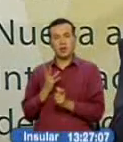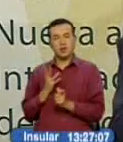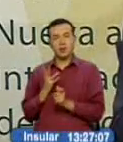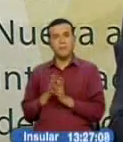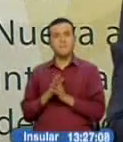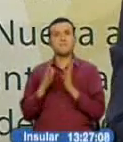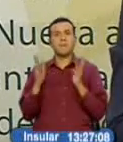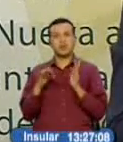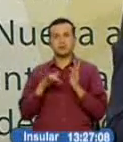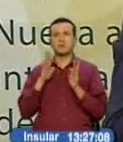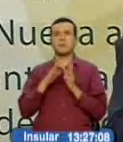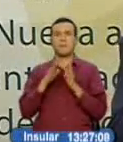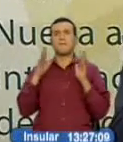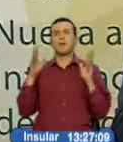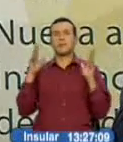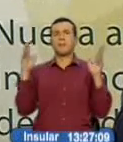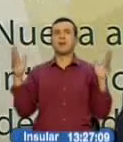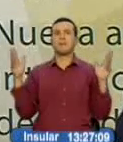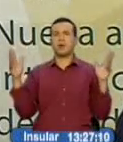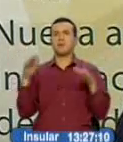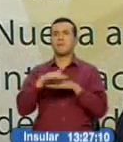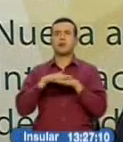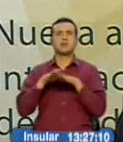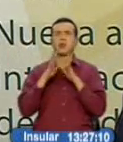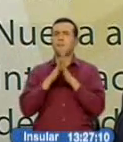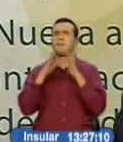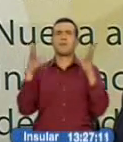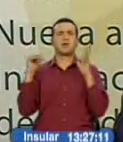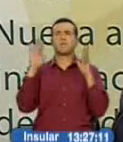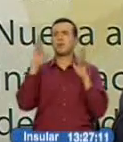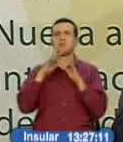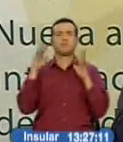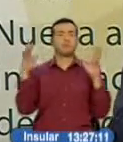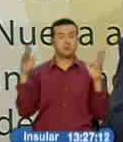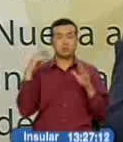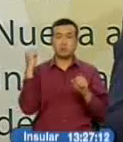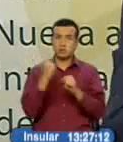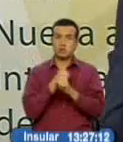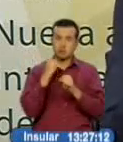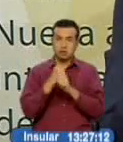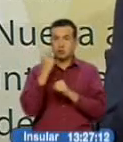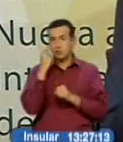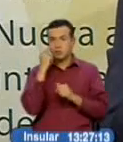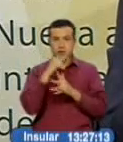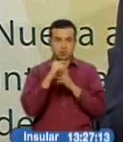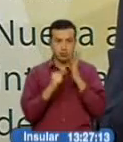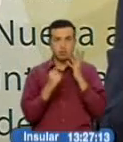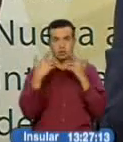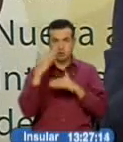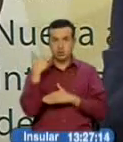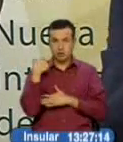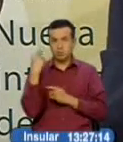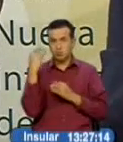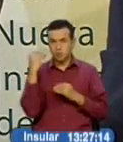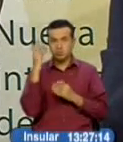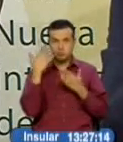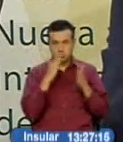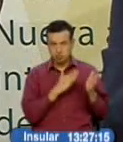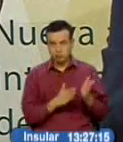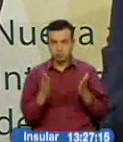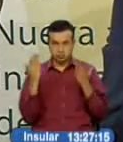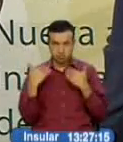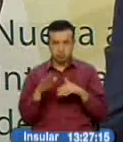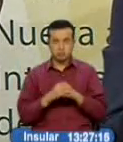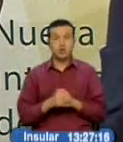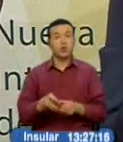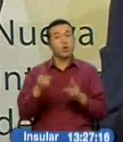número es mayor que el número de bachilleres que tenemos cada vez. Entonces vamos a trabajar varias opciones, tenemos ya bastante definido qué hacer